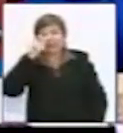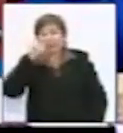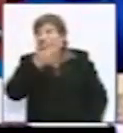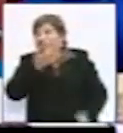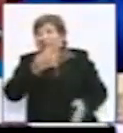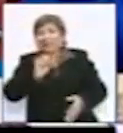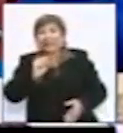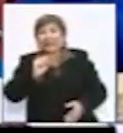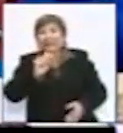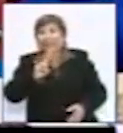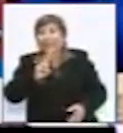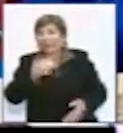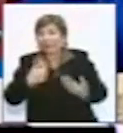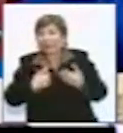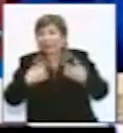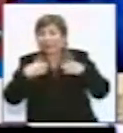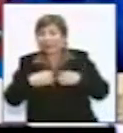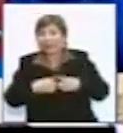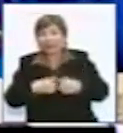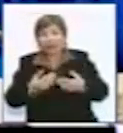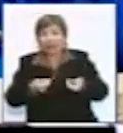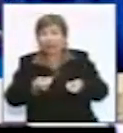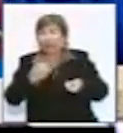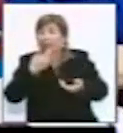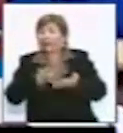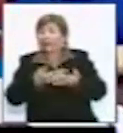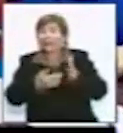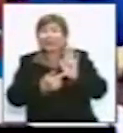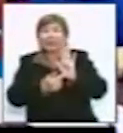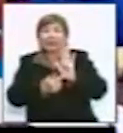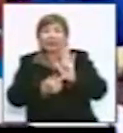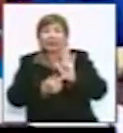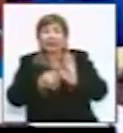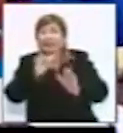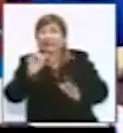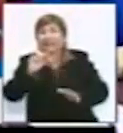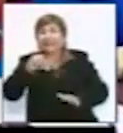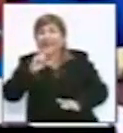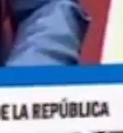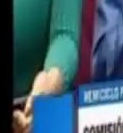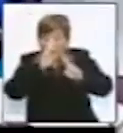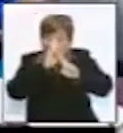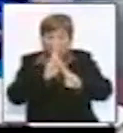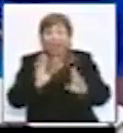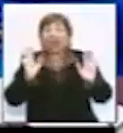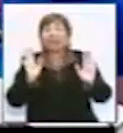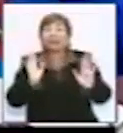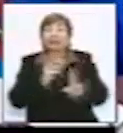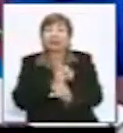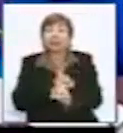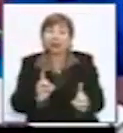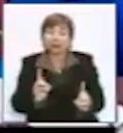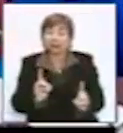y que es el representante de la izquierda radical en este gobierno y que la han tomado por asalto, quería patear el tablero. El ingeniero